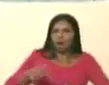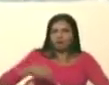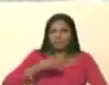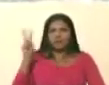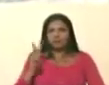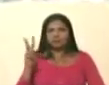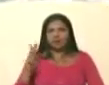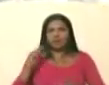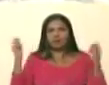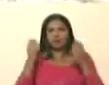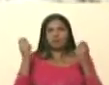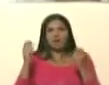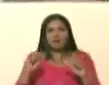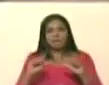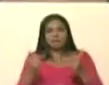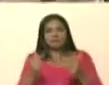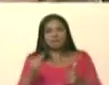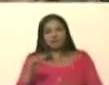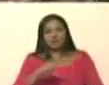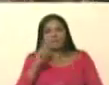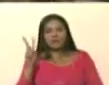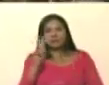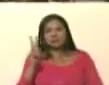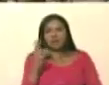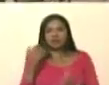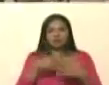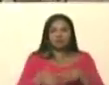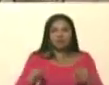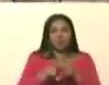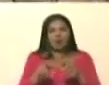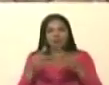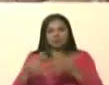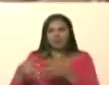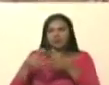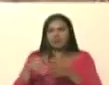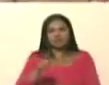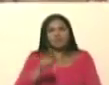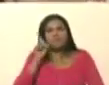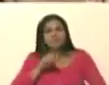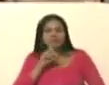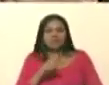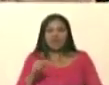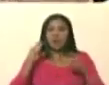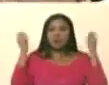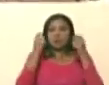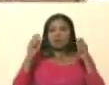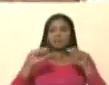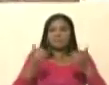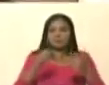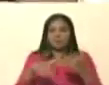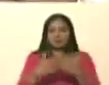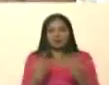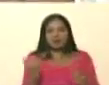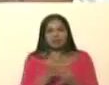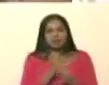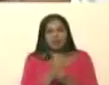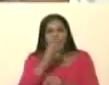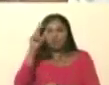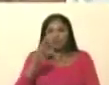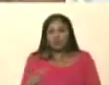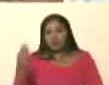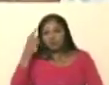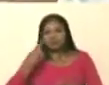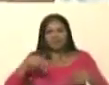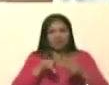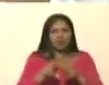la prosperidad va a surgir de que venezuela se someta al imperio norteamericano mentira la prosperidad va a surgir de nuestro trabajo diario